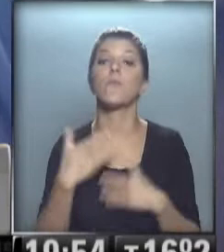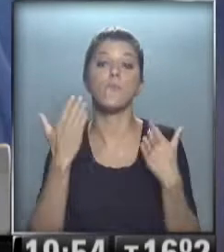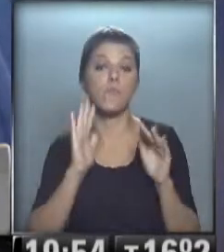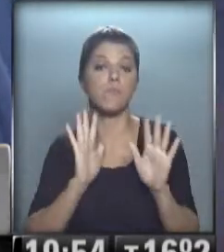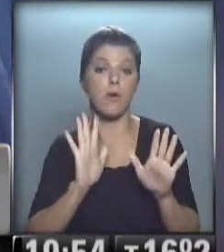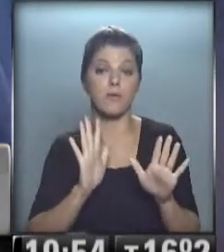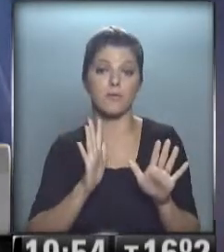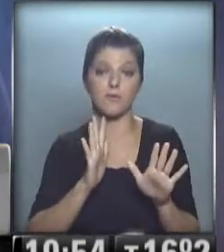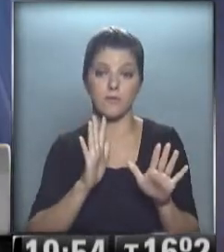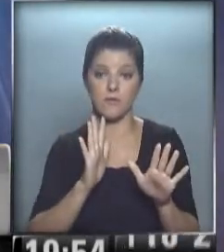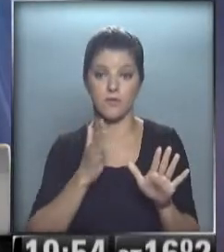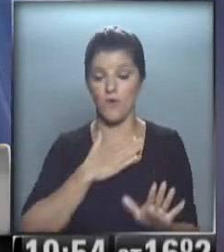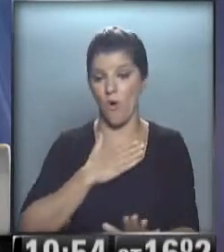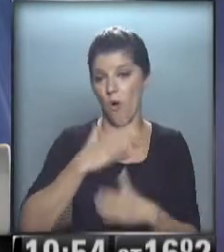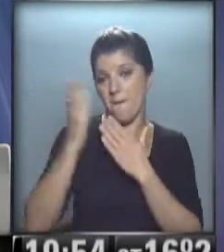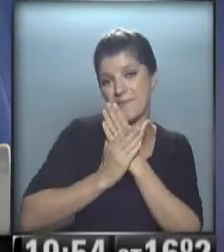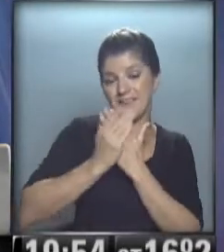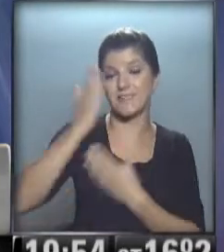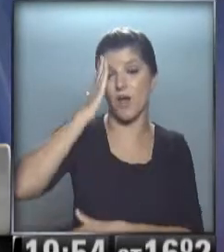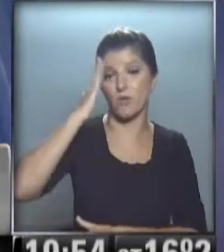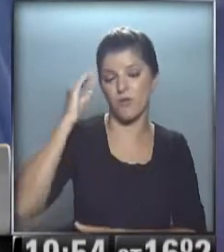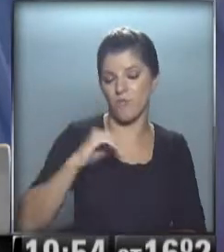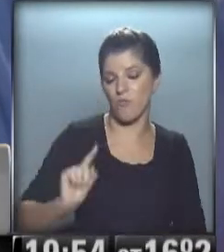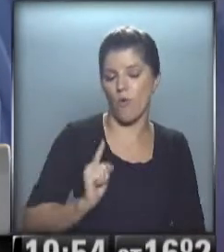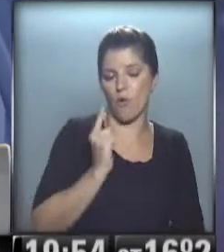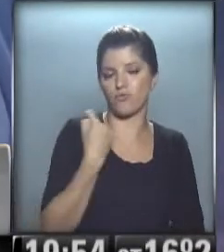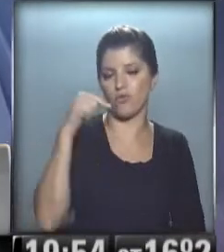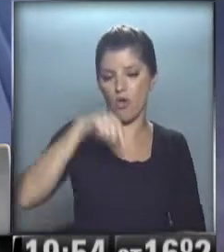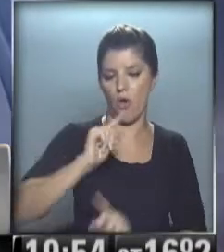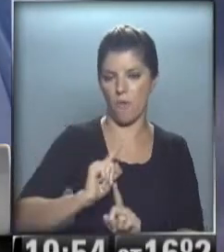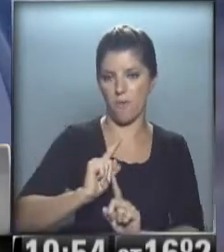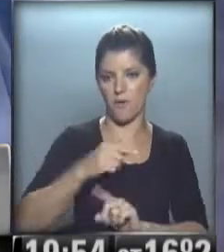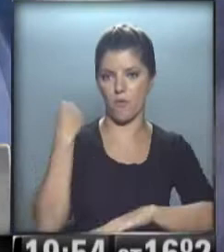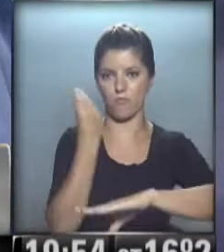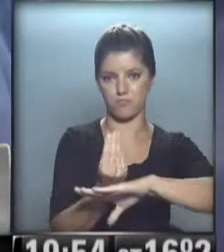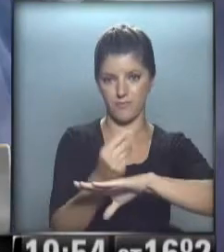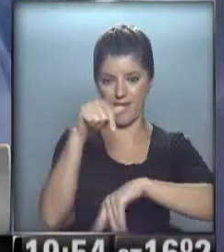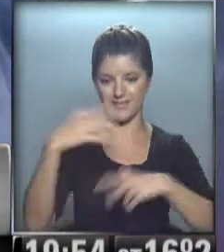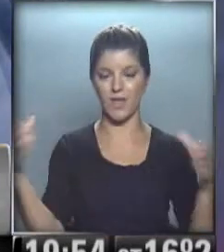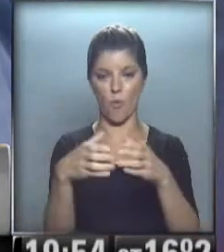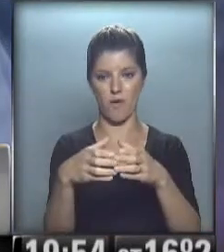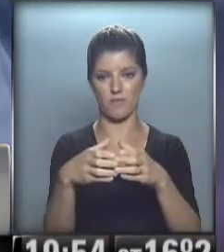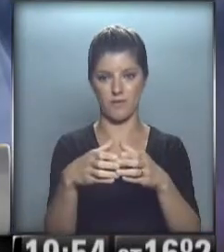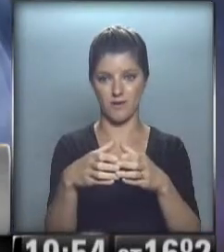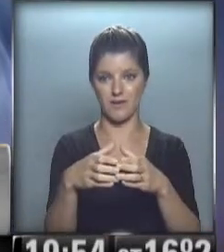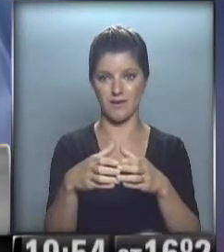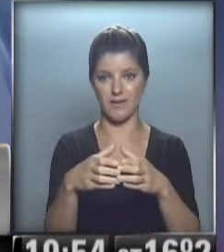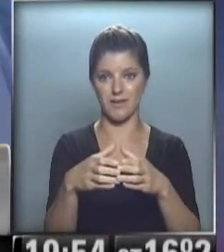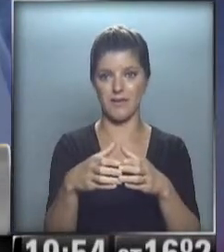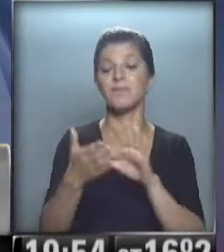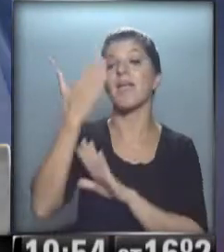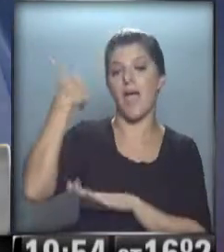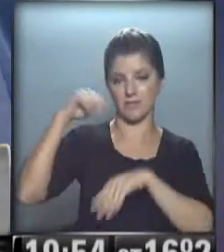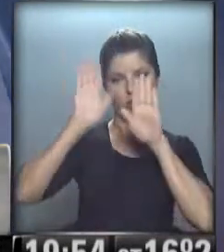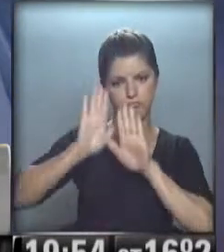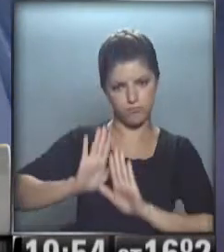como ministra de Cultura estar encabezando hoy este encuentro que ha sido programado